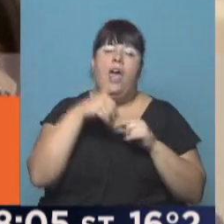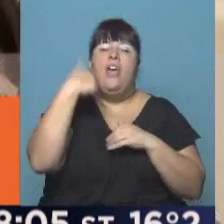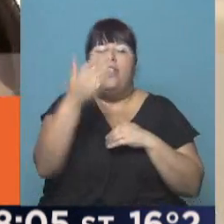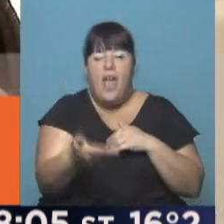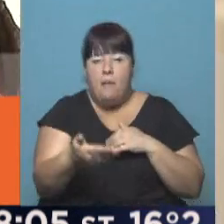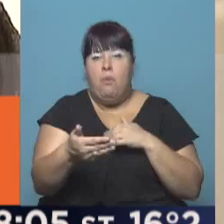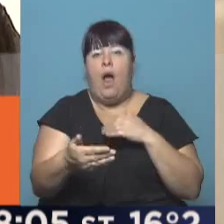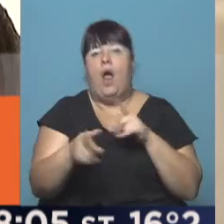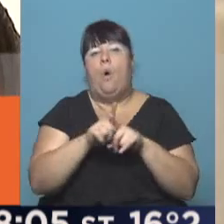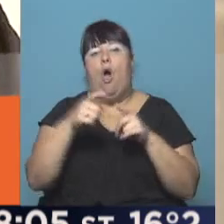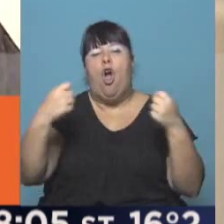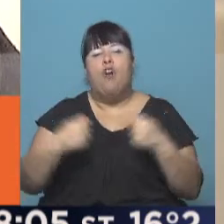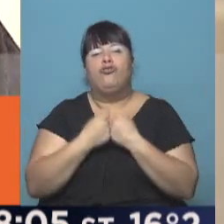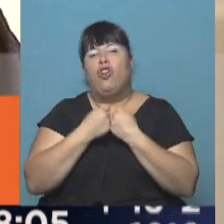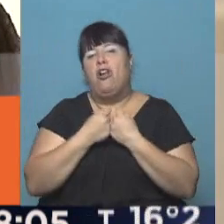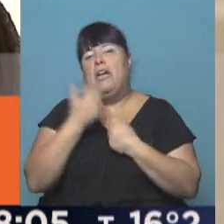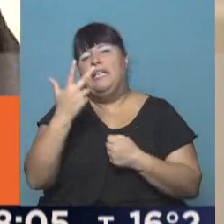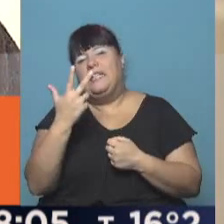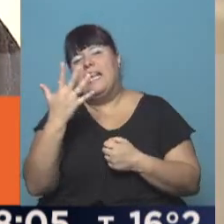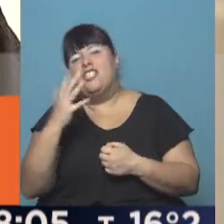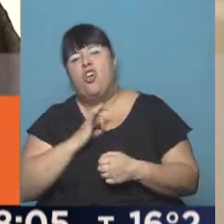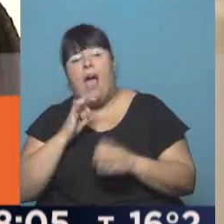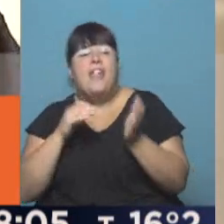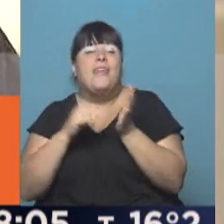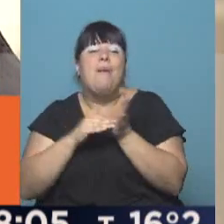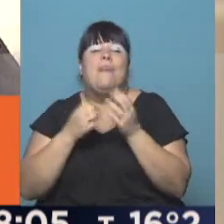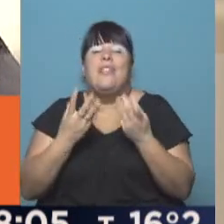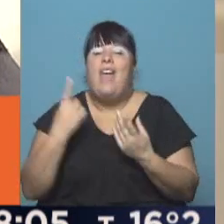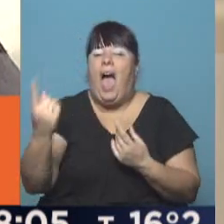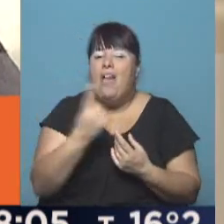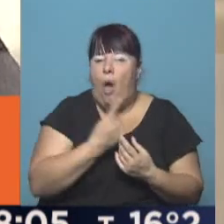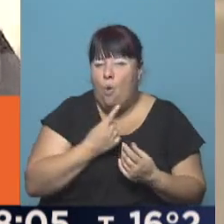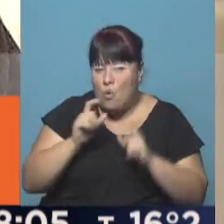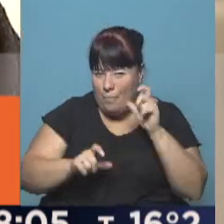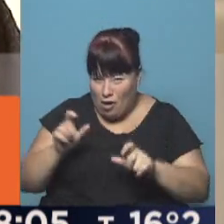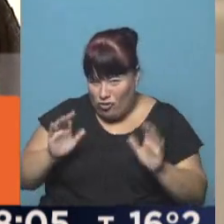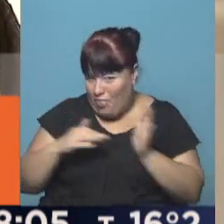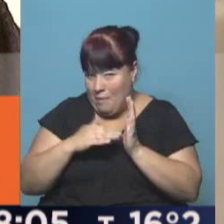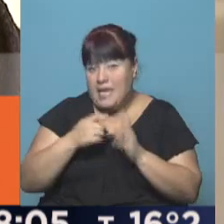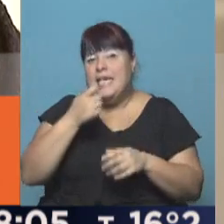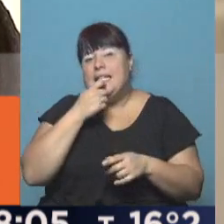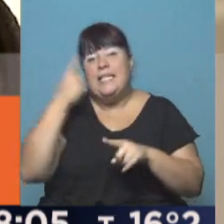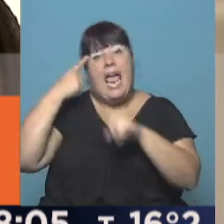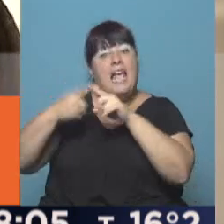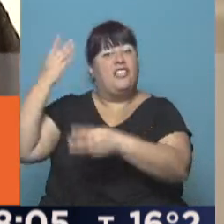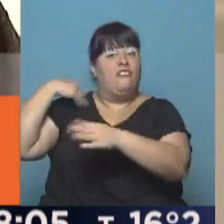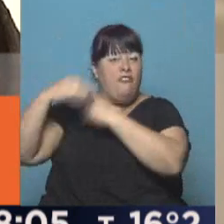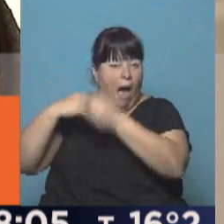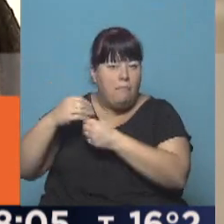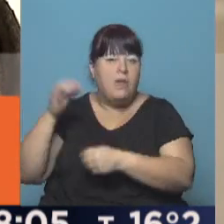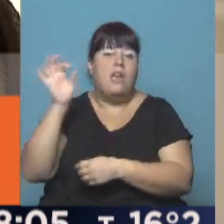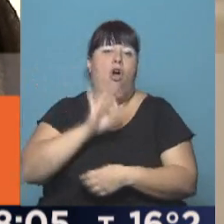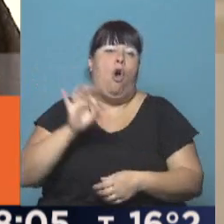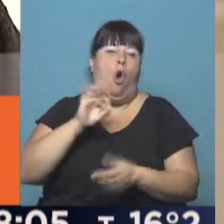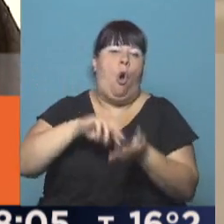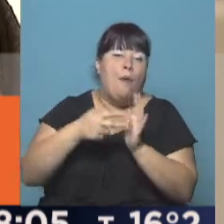después hacerse un chequeo cada 3 o 5 años, depende un poquito el paciente, si tiene antecedentes familiares o